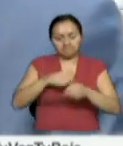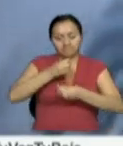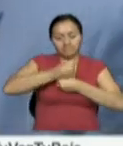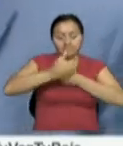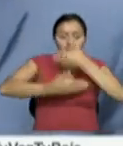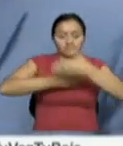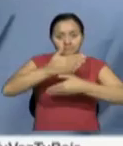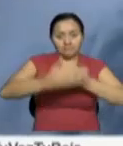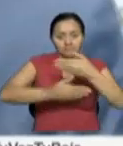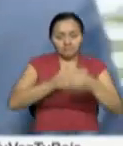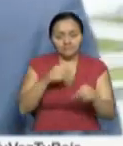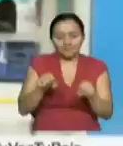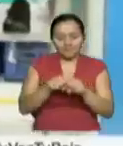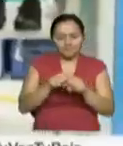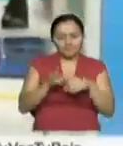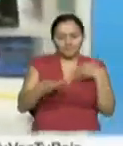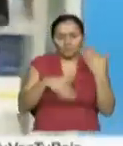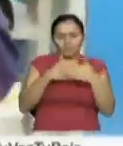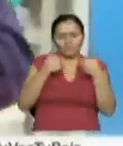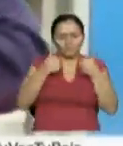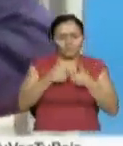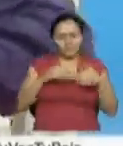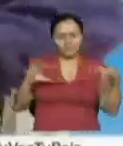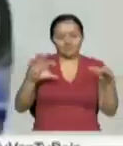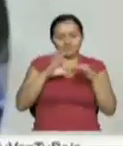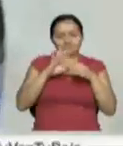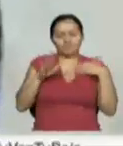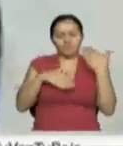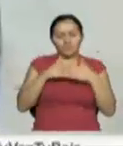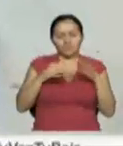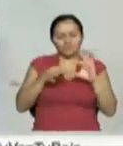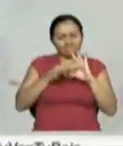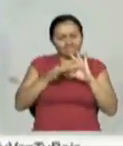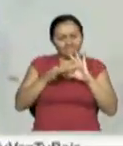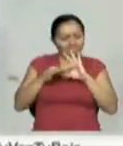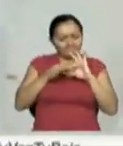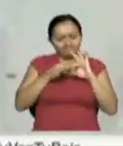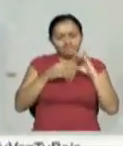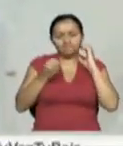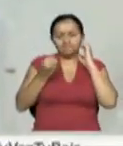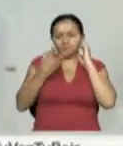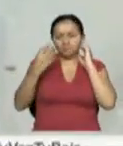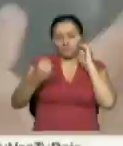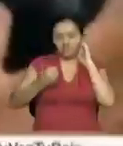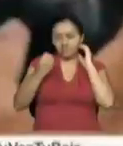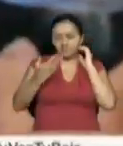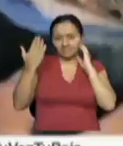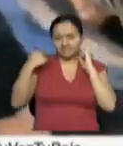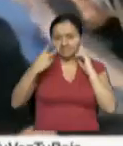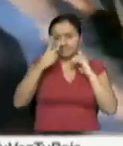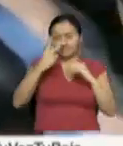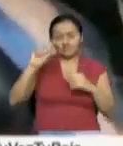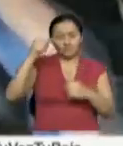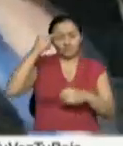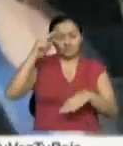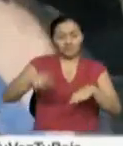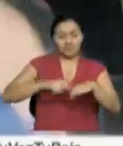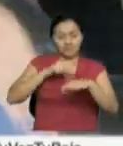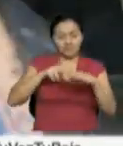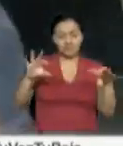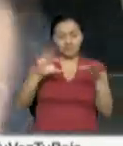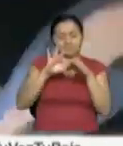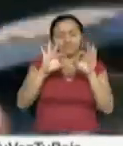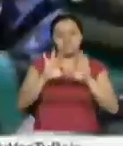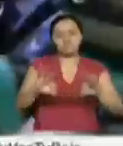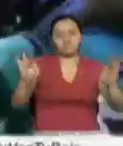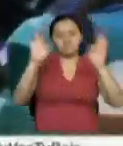sector calzado, que hemos tenido una relación muy estrecha durante ya muchos años con el gobierno central, es